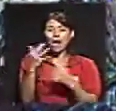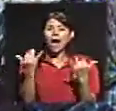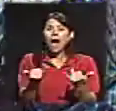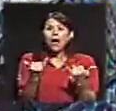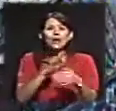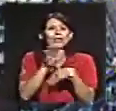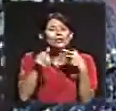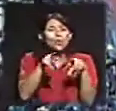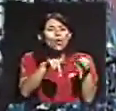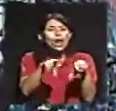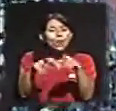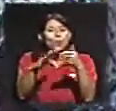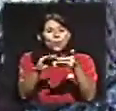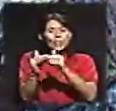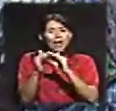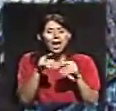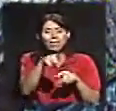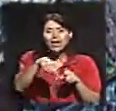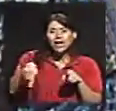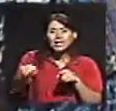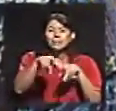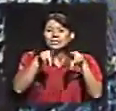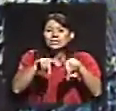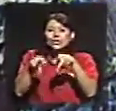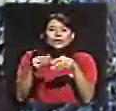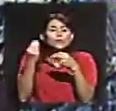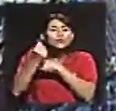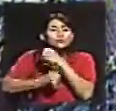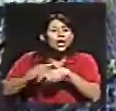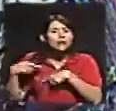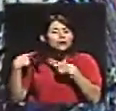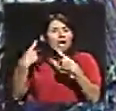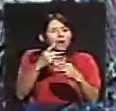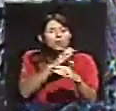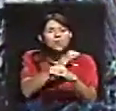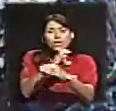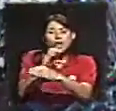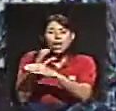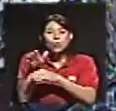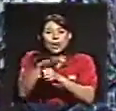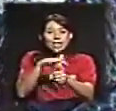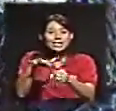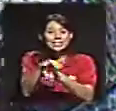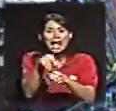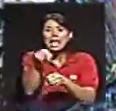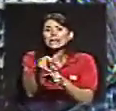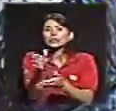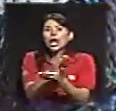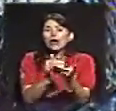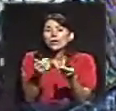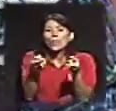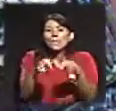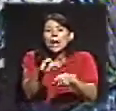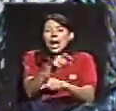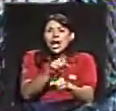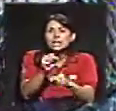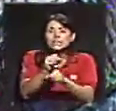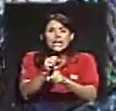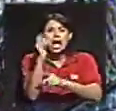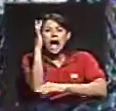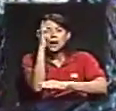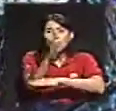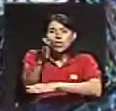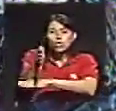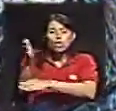los vecinos que han por años han cuidado esa isla, porque son los que lo alertan cuando hay alguna tala o cuando se quiere